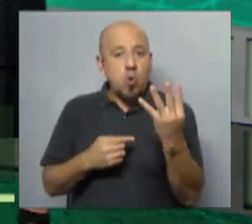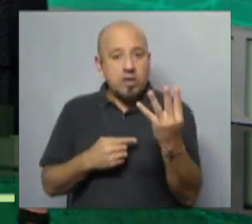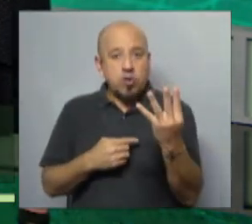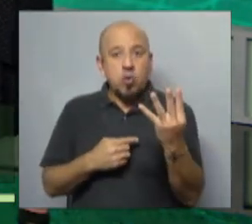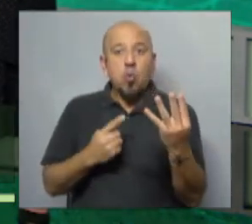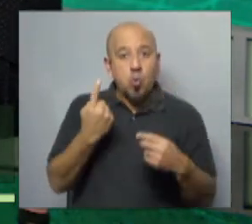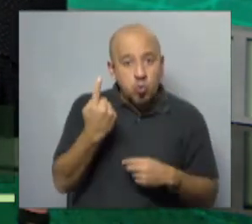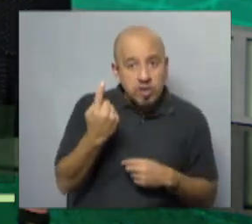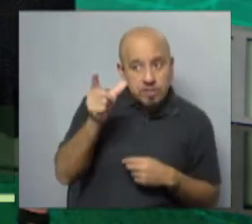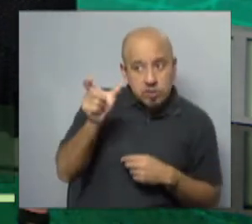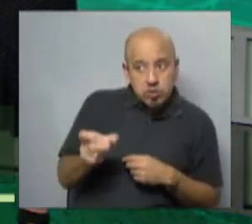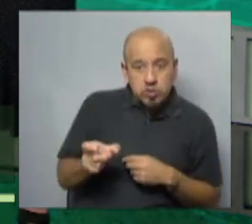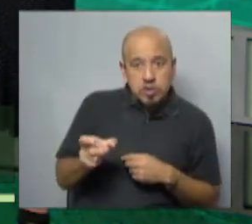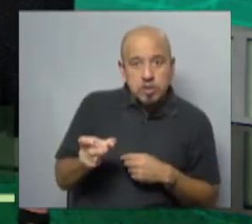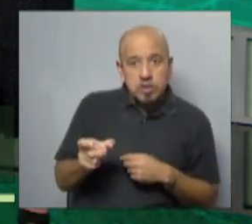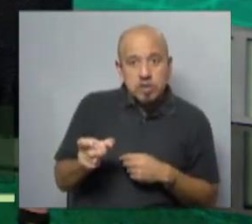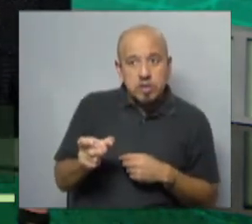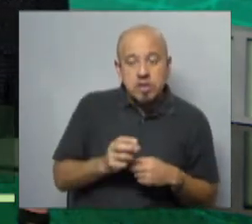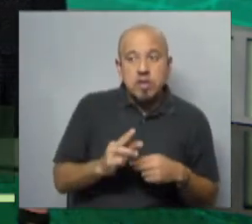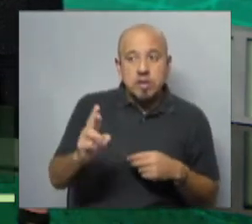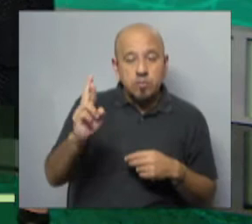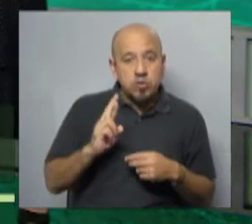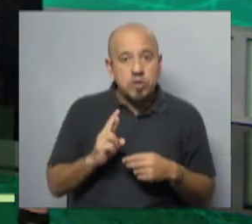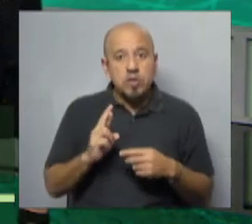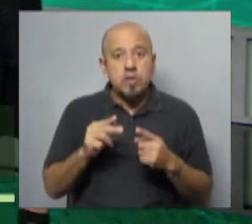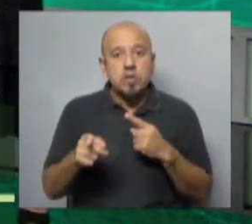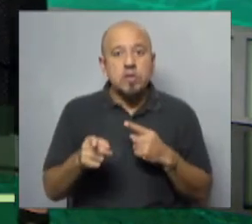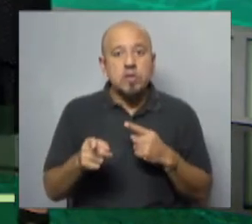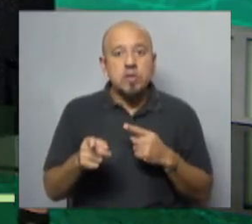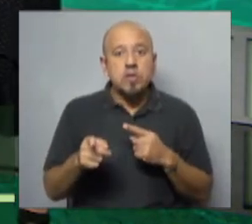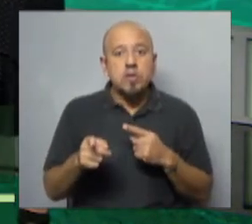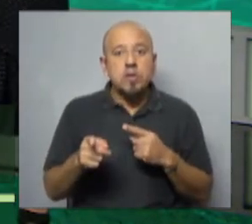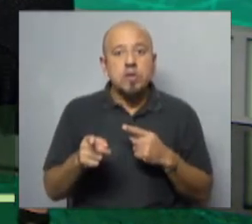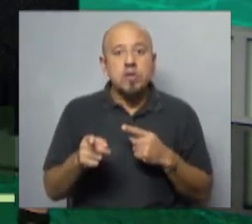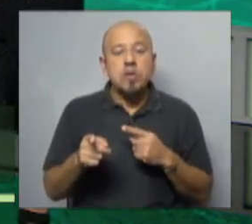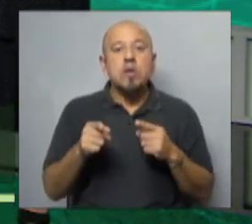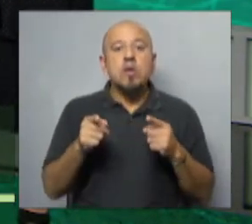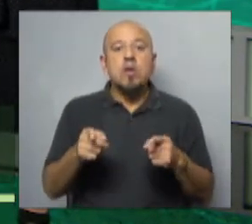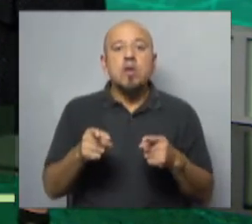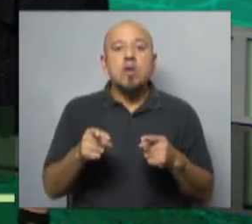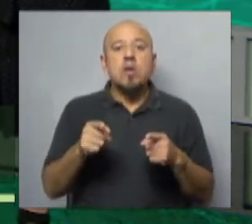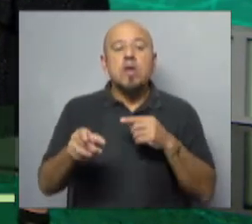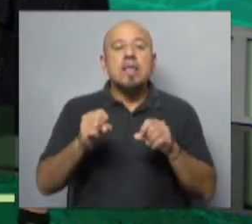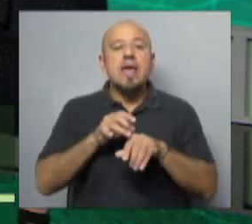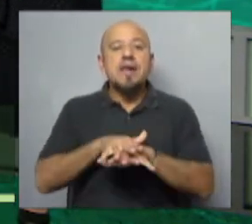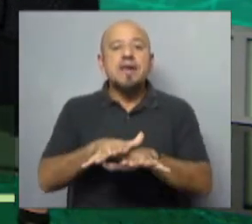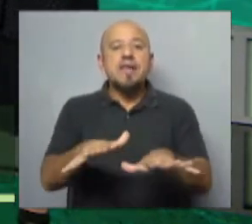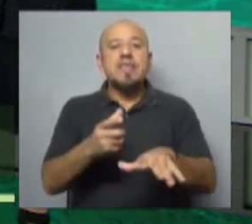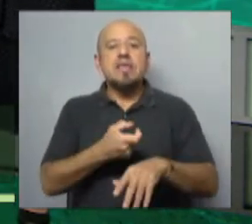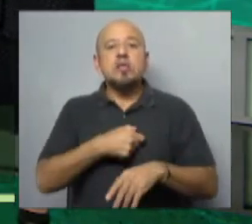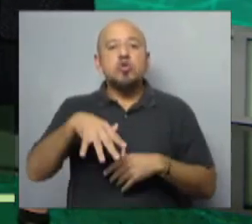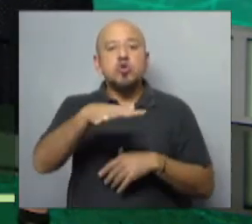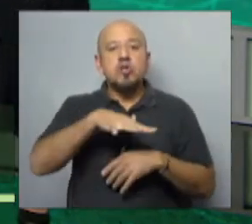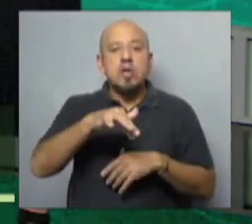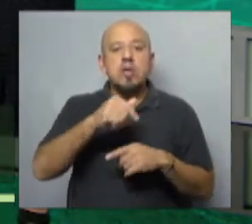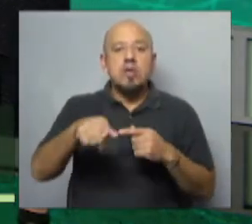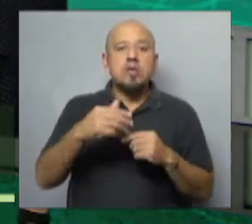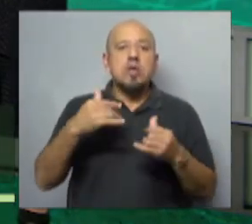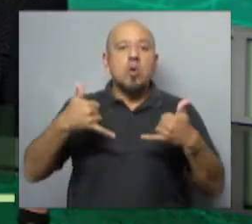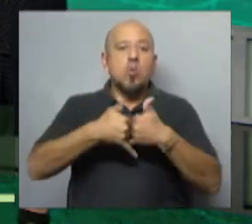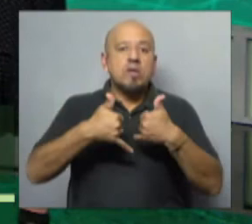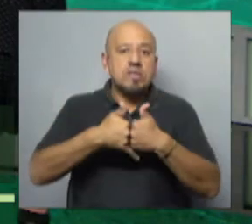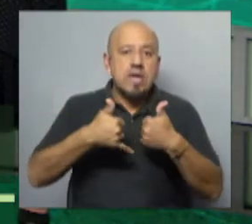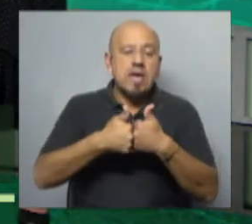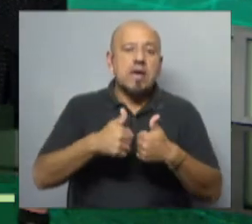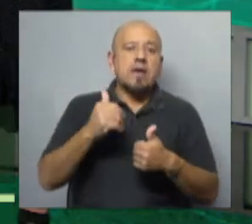que esté contestaron este reglamento de la uci na dicen que utilizan las redes sociales virtuales se hace a whatsapp